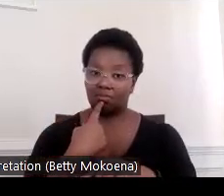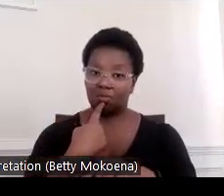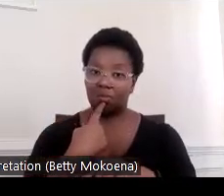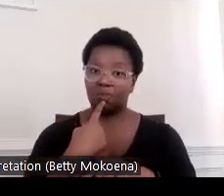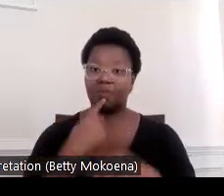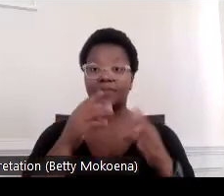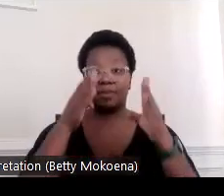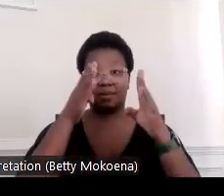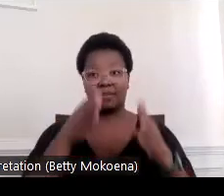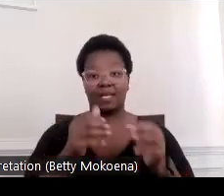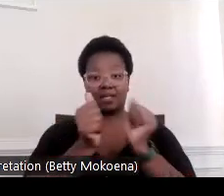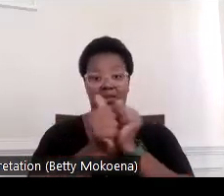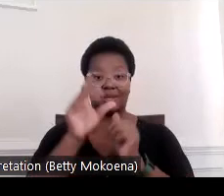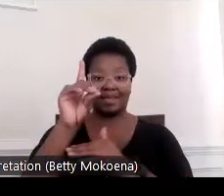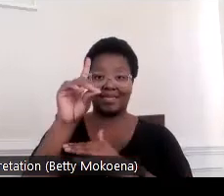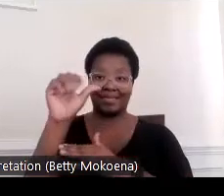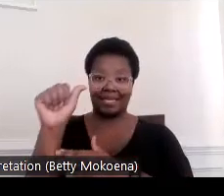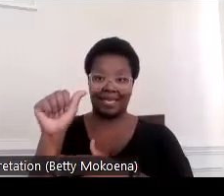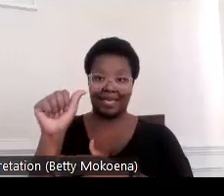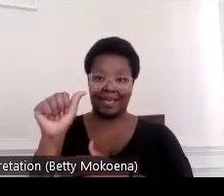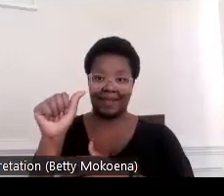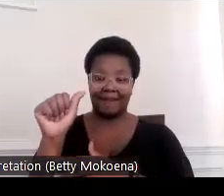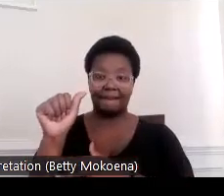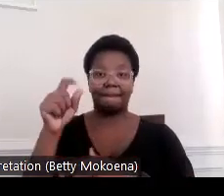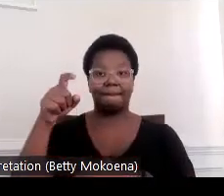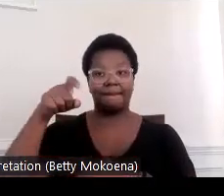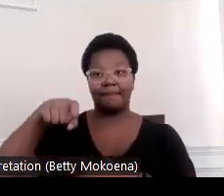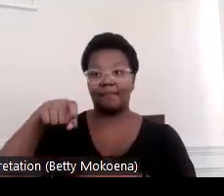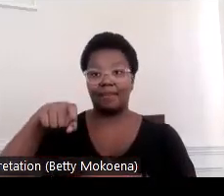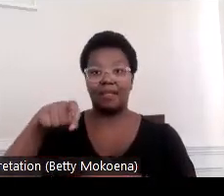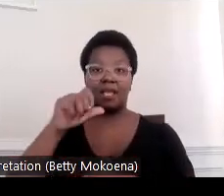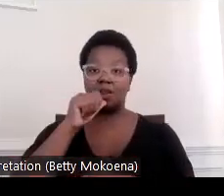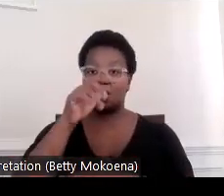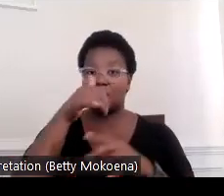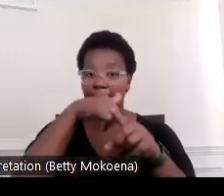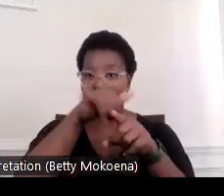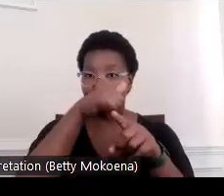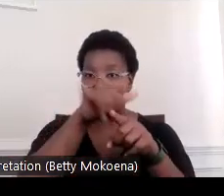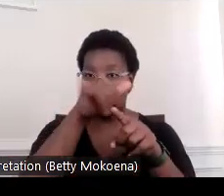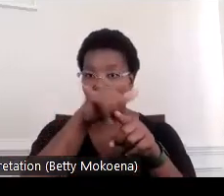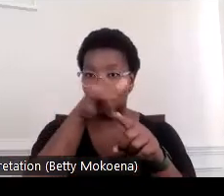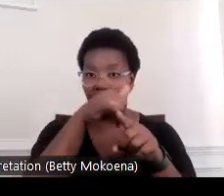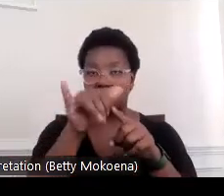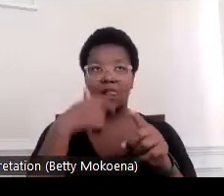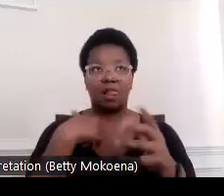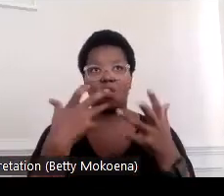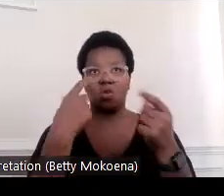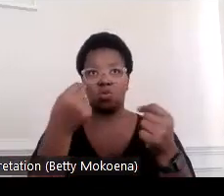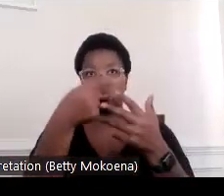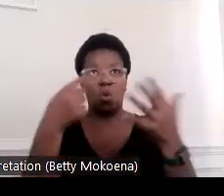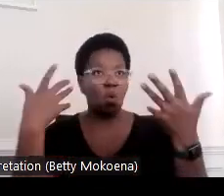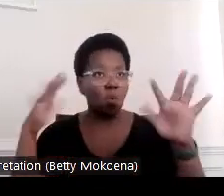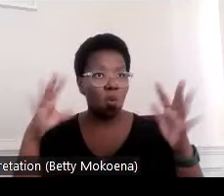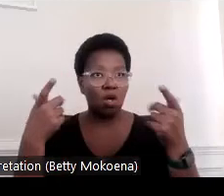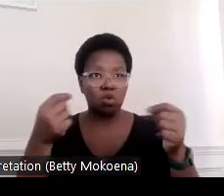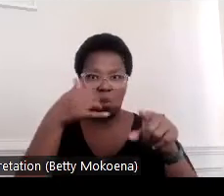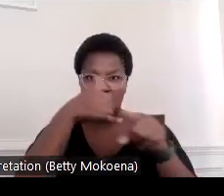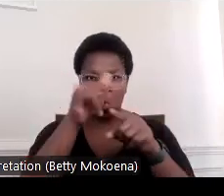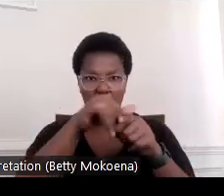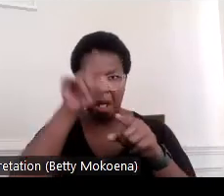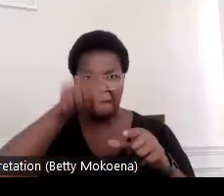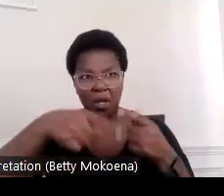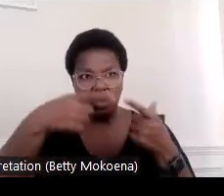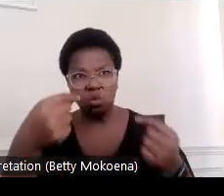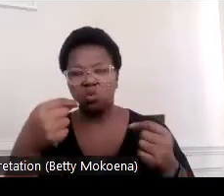y la regla final también dice que la persona con la discapacidad no Debería ser acosado